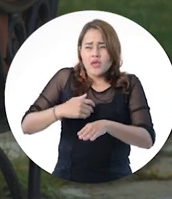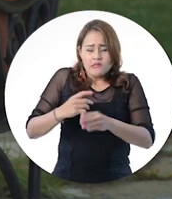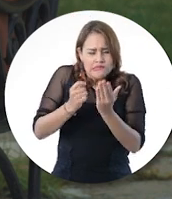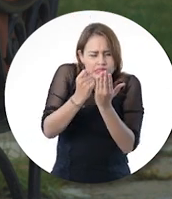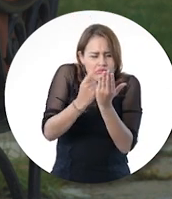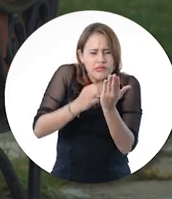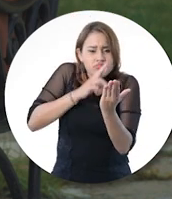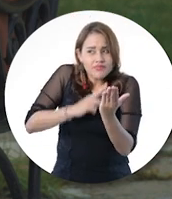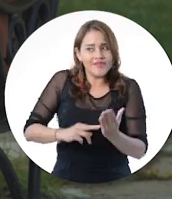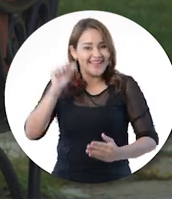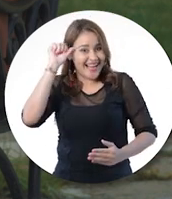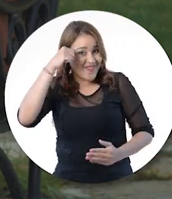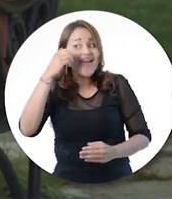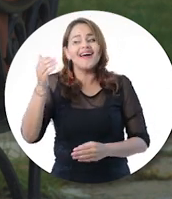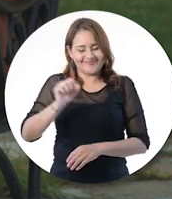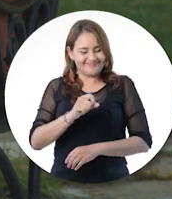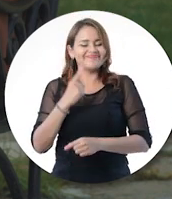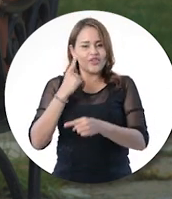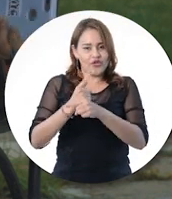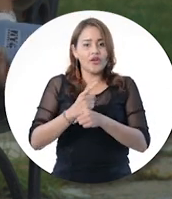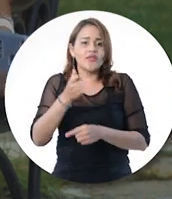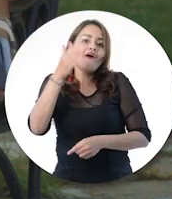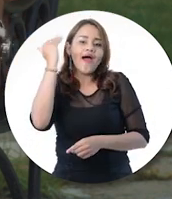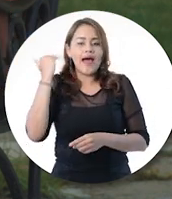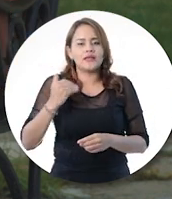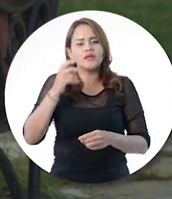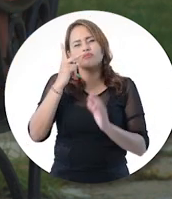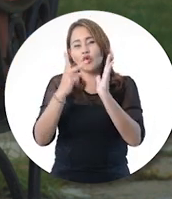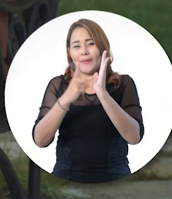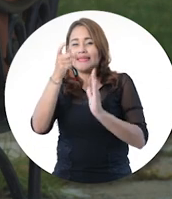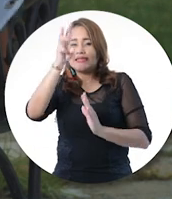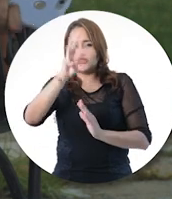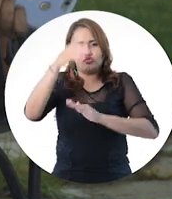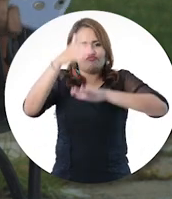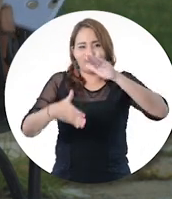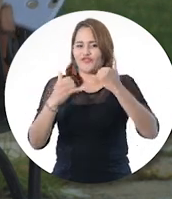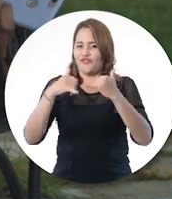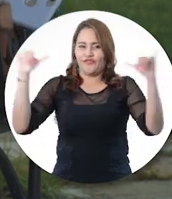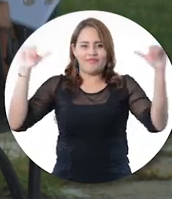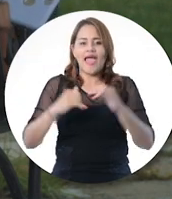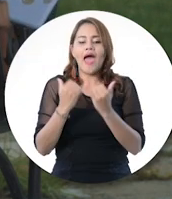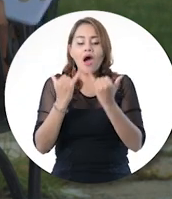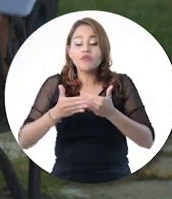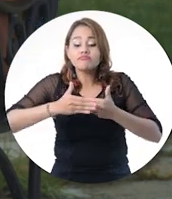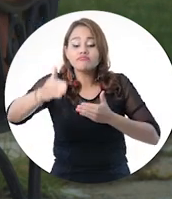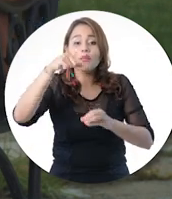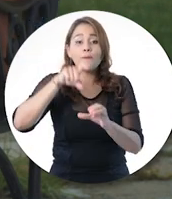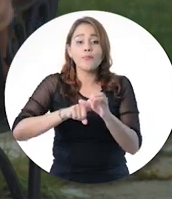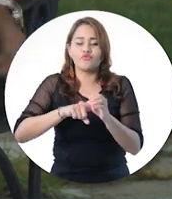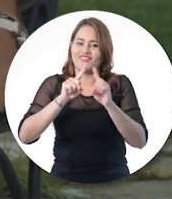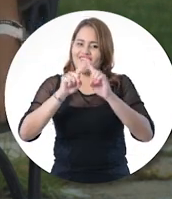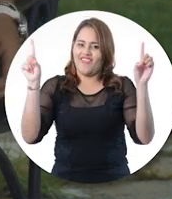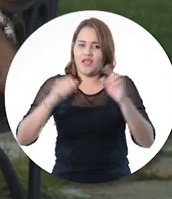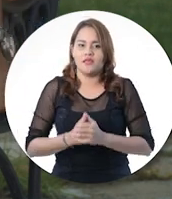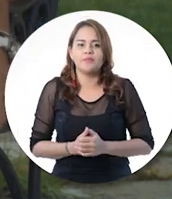el criterio de selección de la Universidad del Magdalena hasta el segundo semestre del 2018. ¿Y cómo serán admitidos ahora? Mira, para la selección